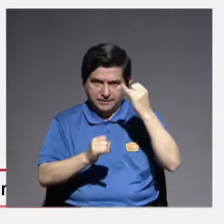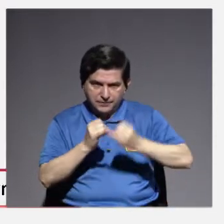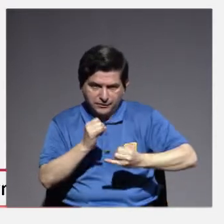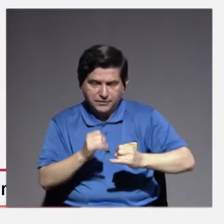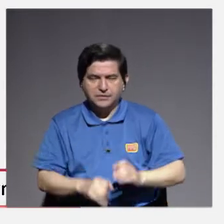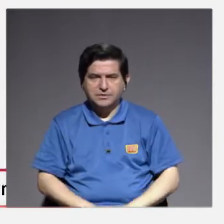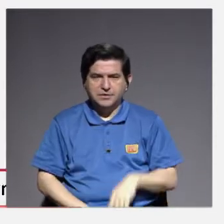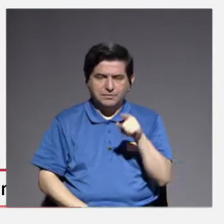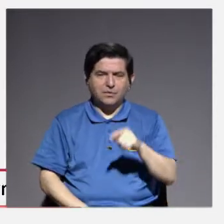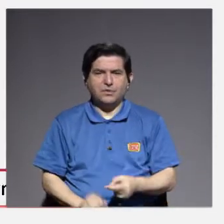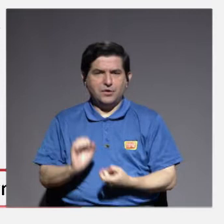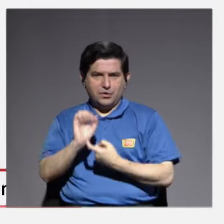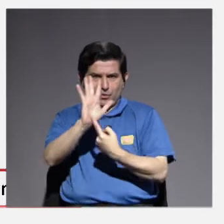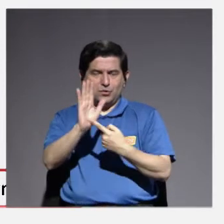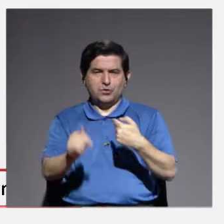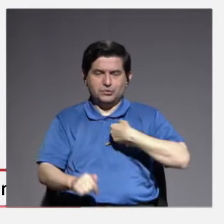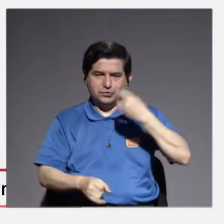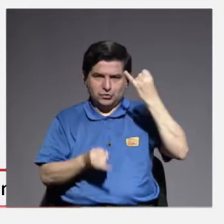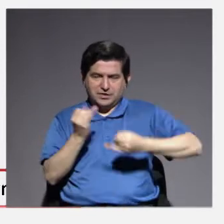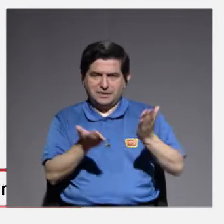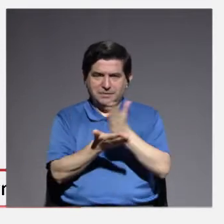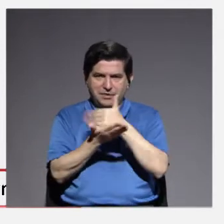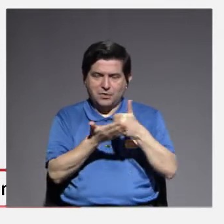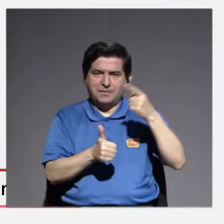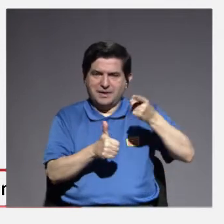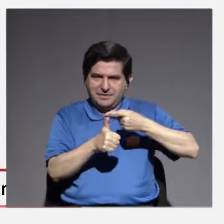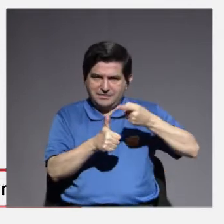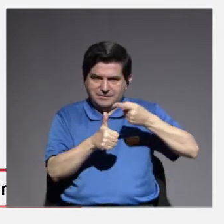con esta diapositiva termino esta primera parte,